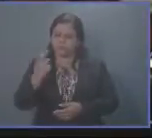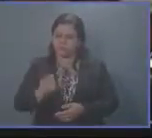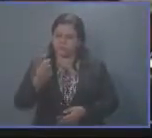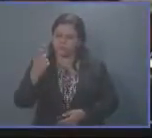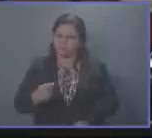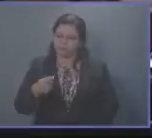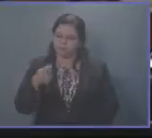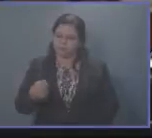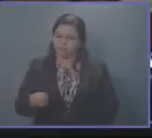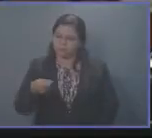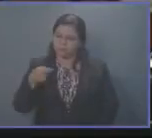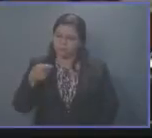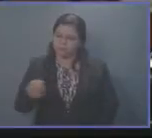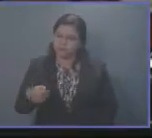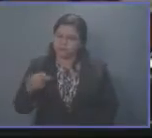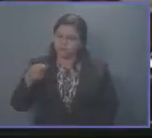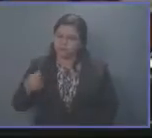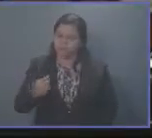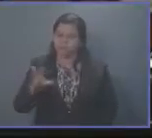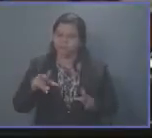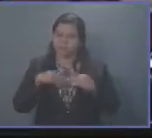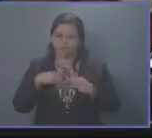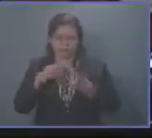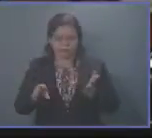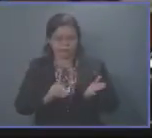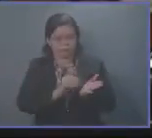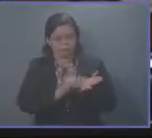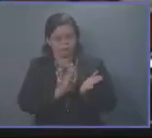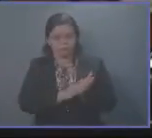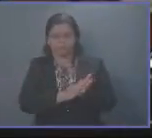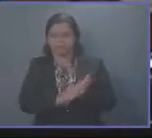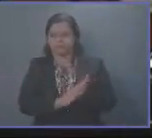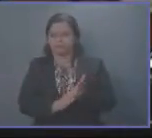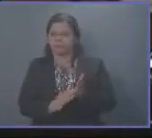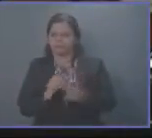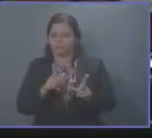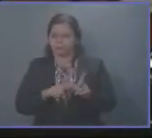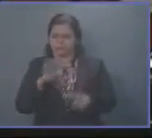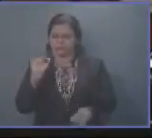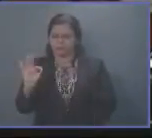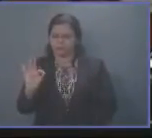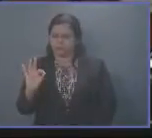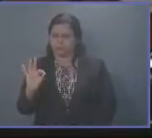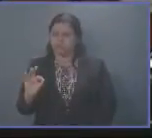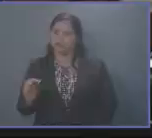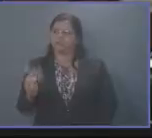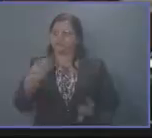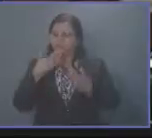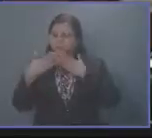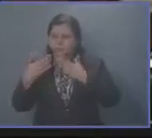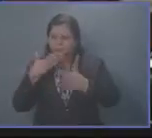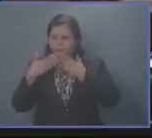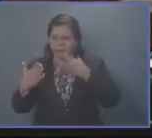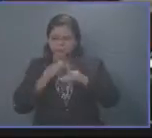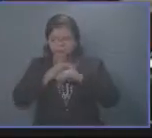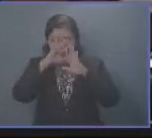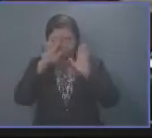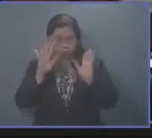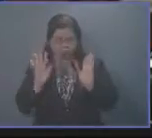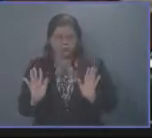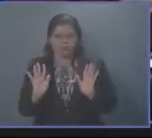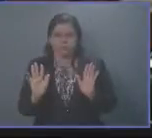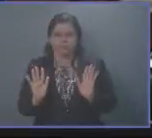el monto disponible de la tarjeta de crédito. Literal F. Explicar de forma clara y